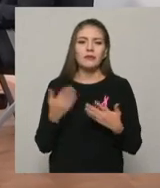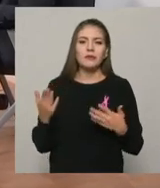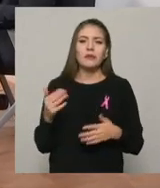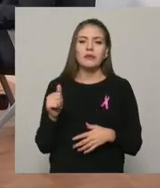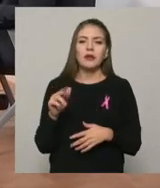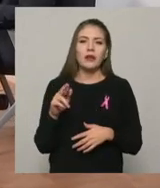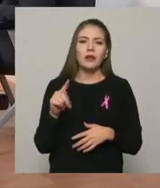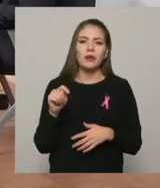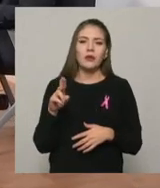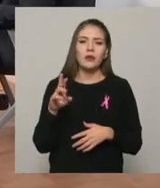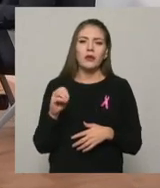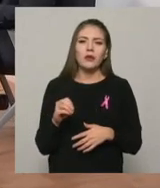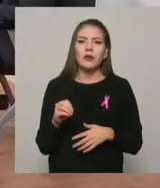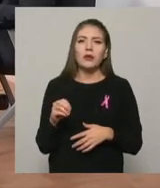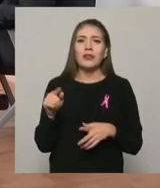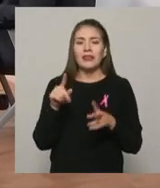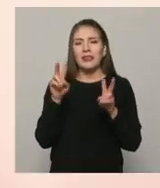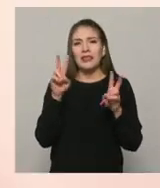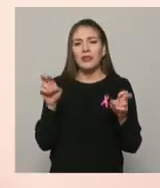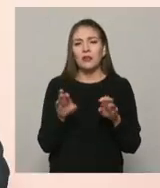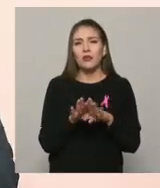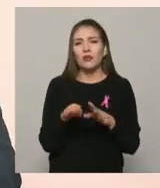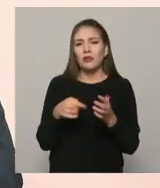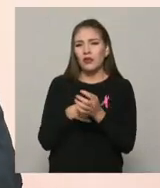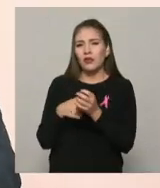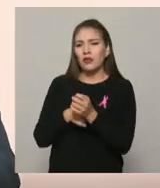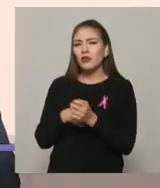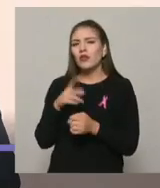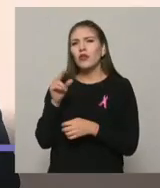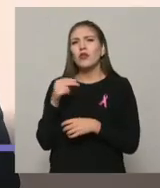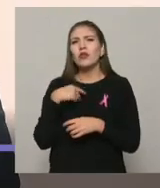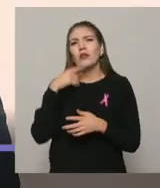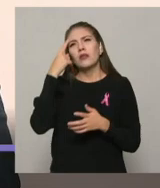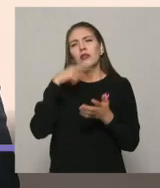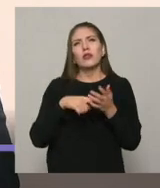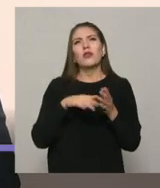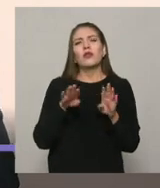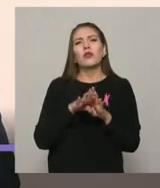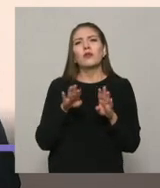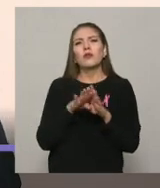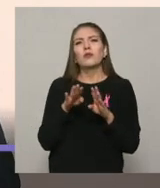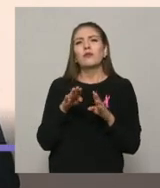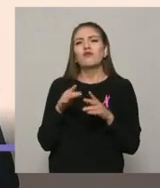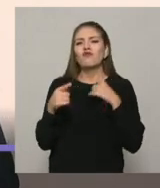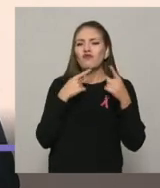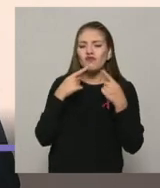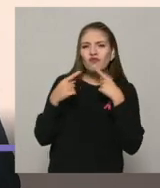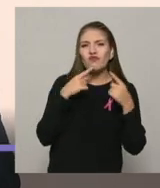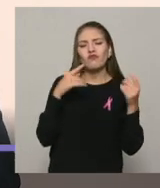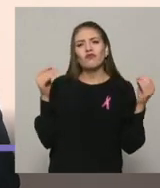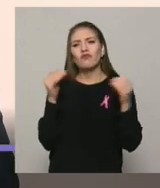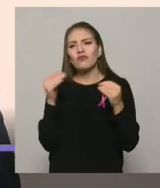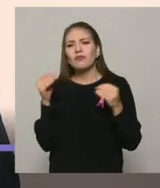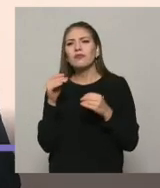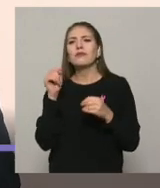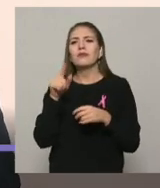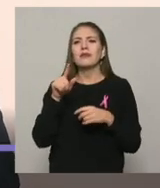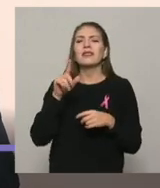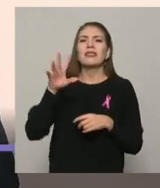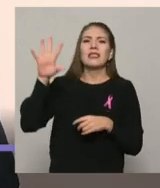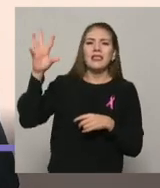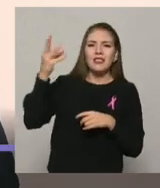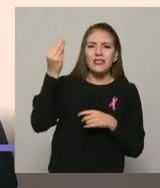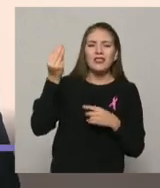tabú diría controversiales, ¿no? Creo que justamente la cuestión de la biotecnología aplicada a